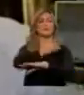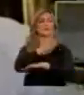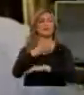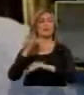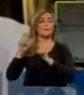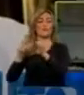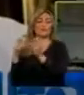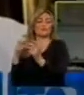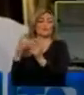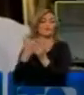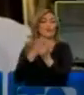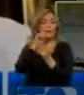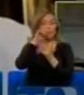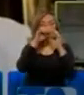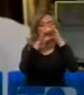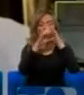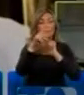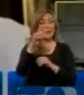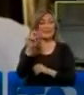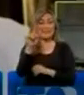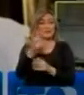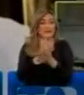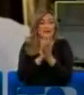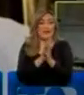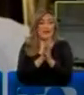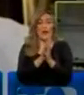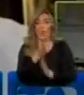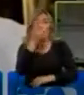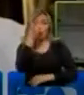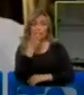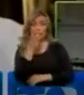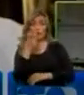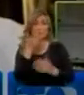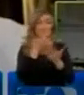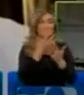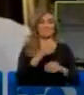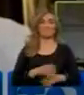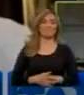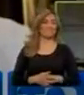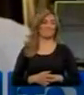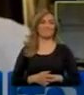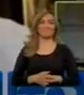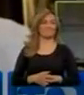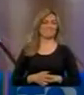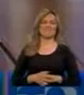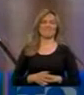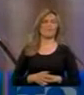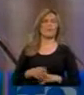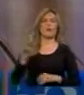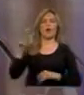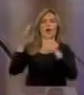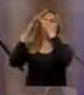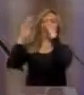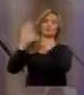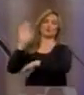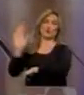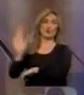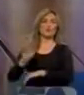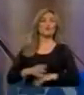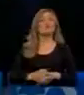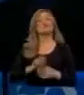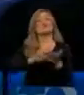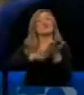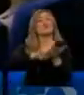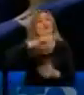llegan sin prueba PCR, en lugar de ir a un hotel, van a ir a hacer APO domiciliario. En esta reunión también se